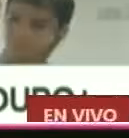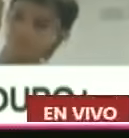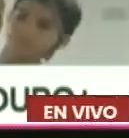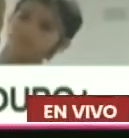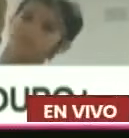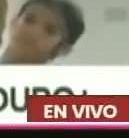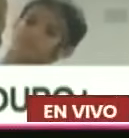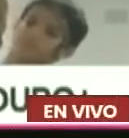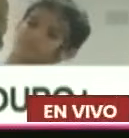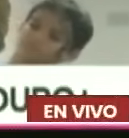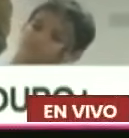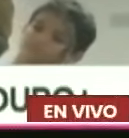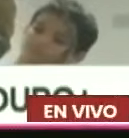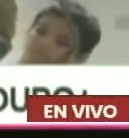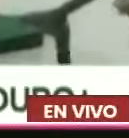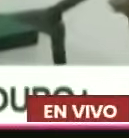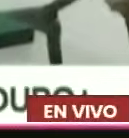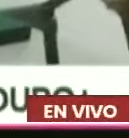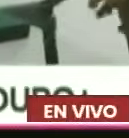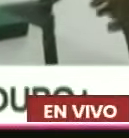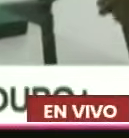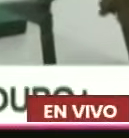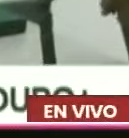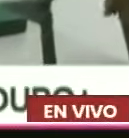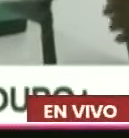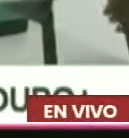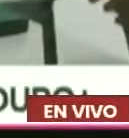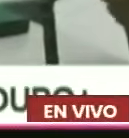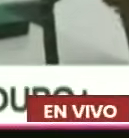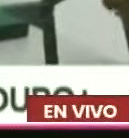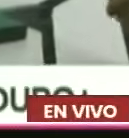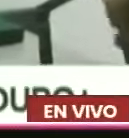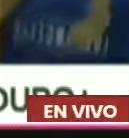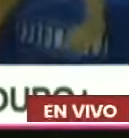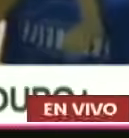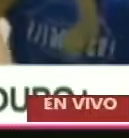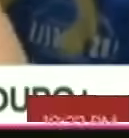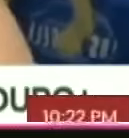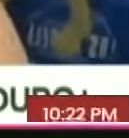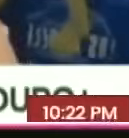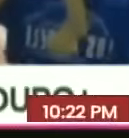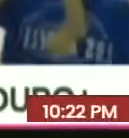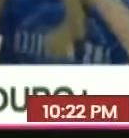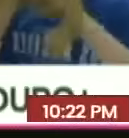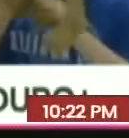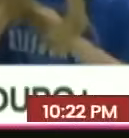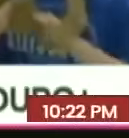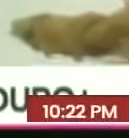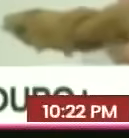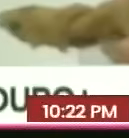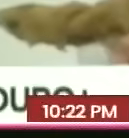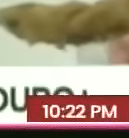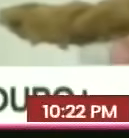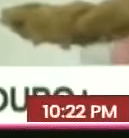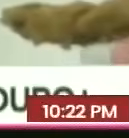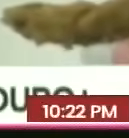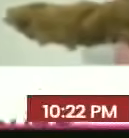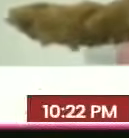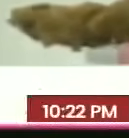chica. Eso, aquí, mira, mira. ¿Ah? Josué Benjamín hizo esto. En